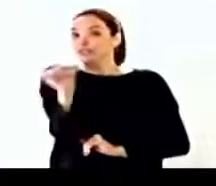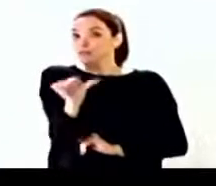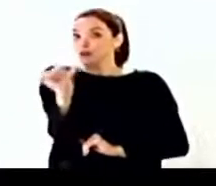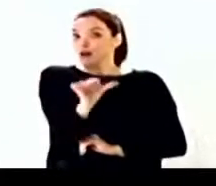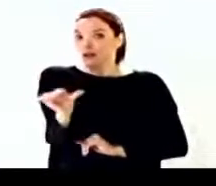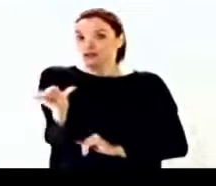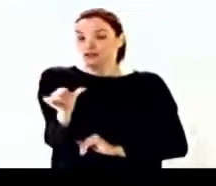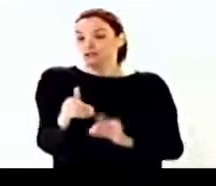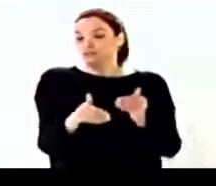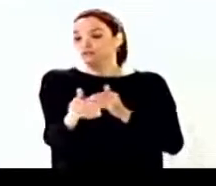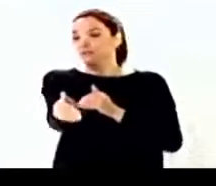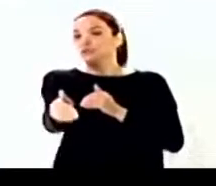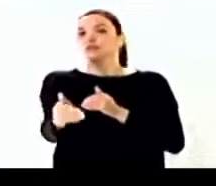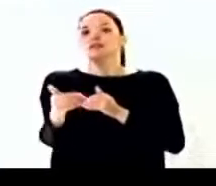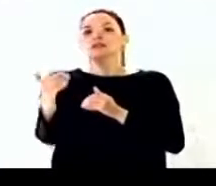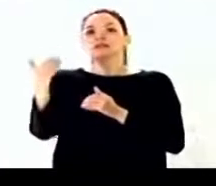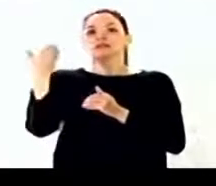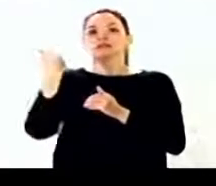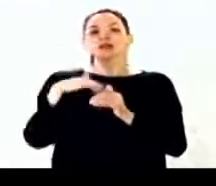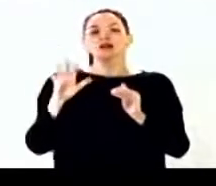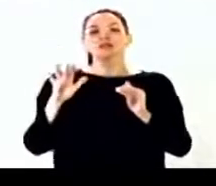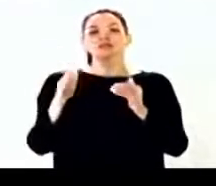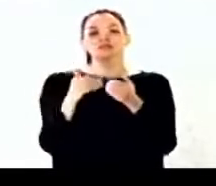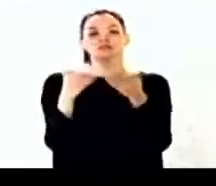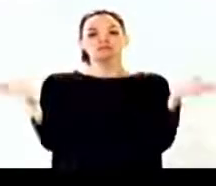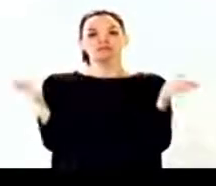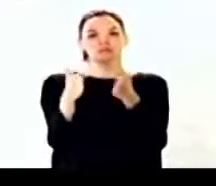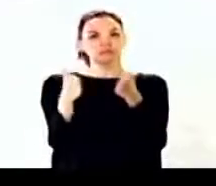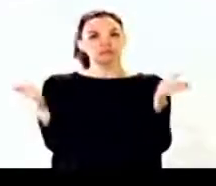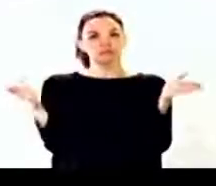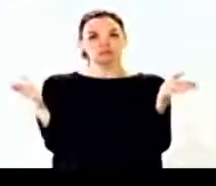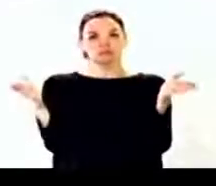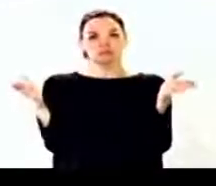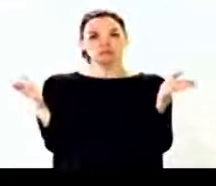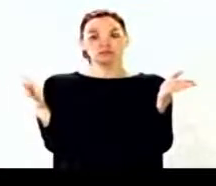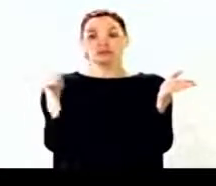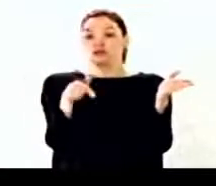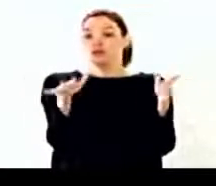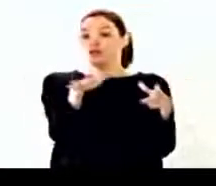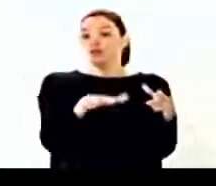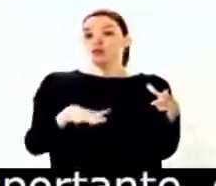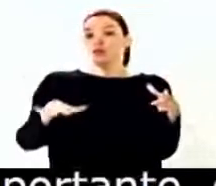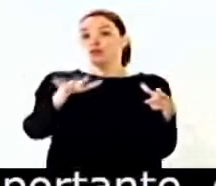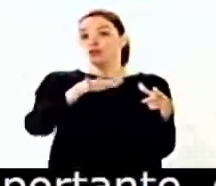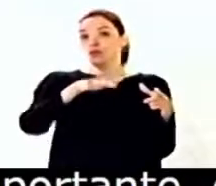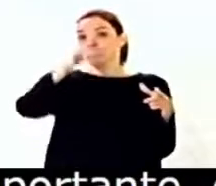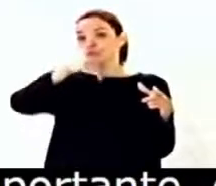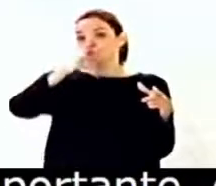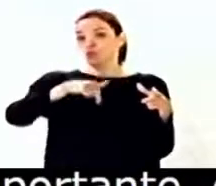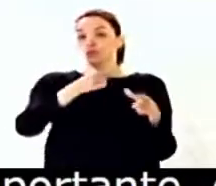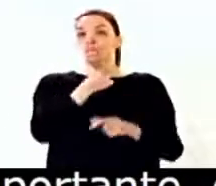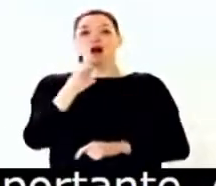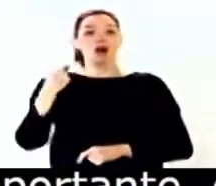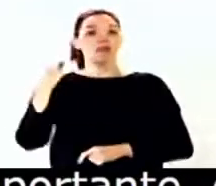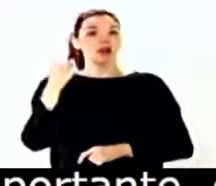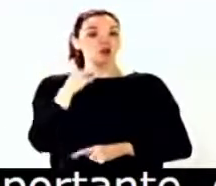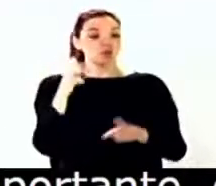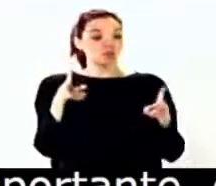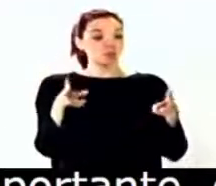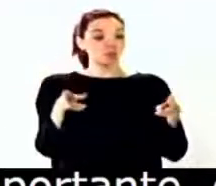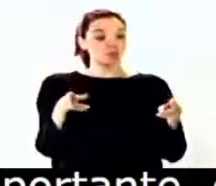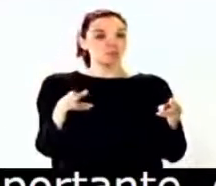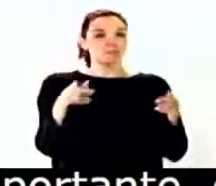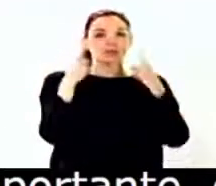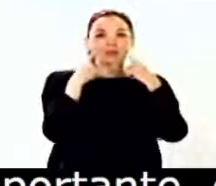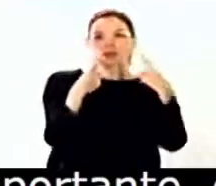semanas se va a inaugurar el primer tramo de la Ronda Sur de Badajoz, junto al